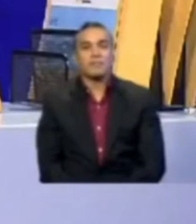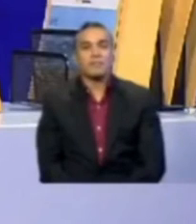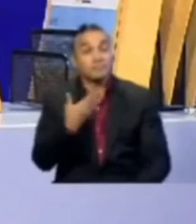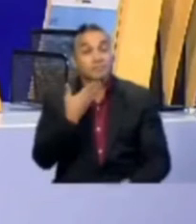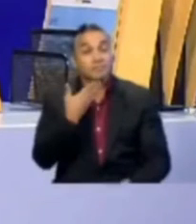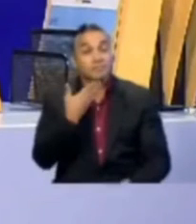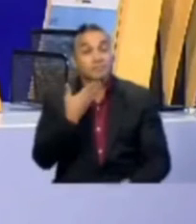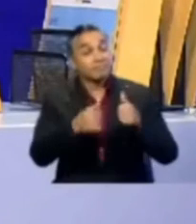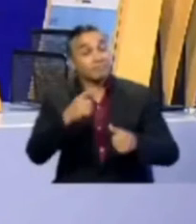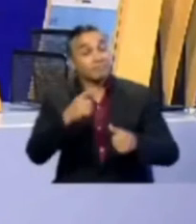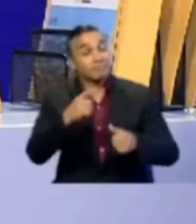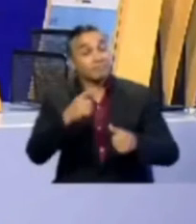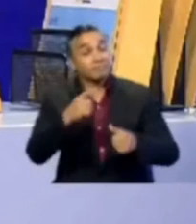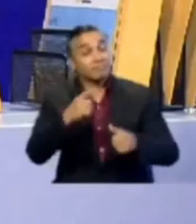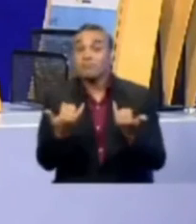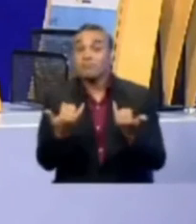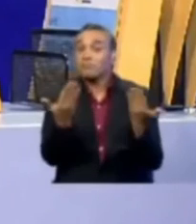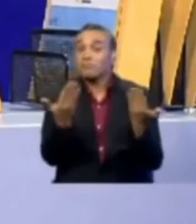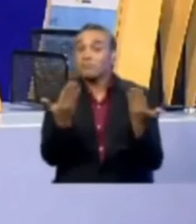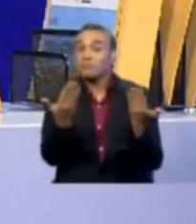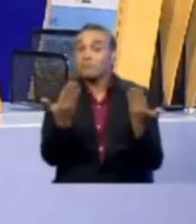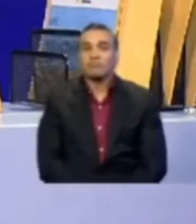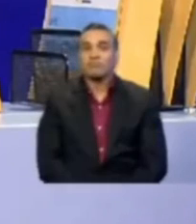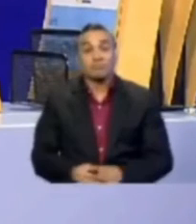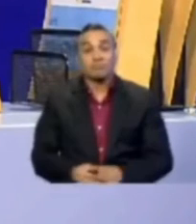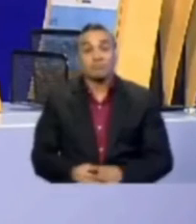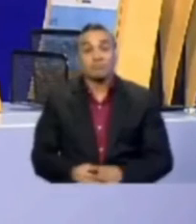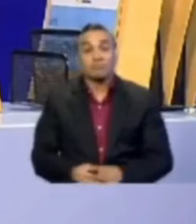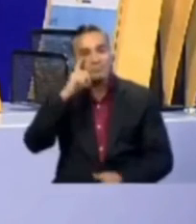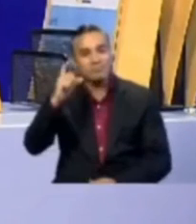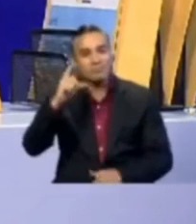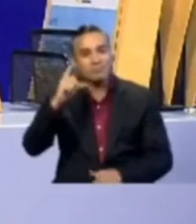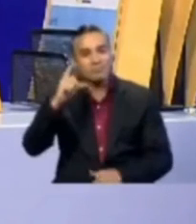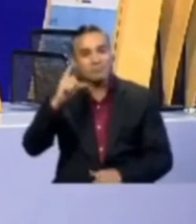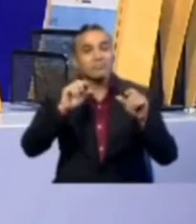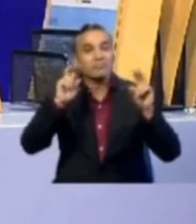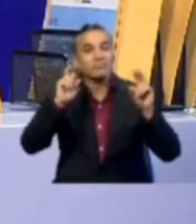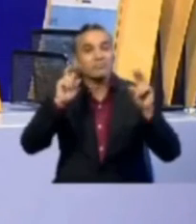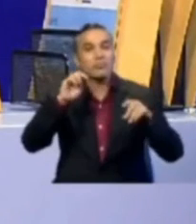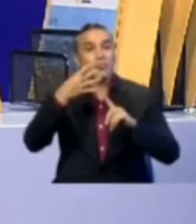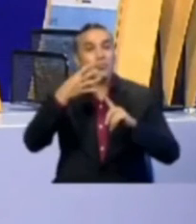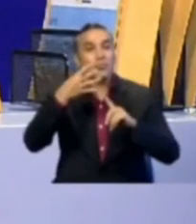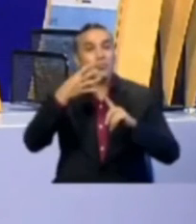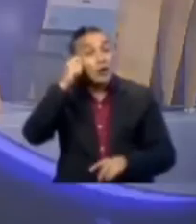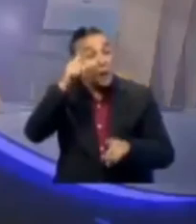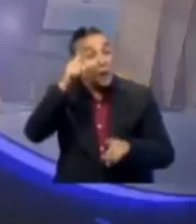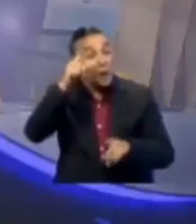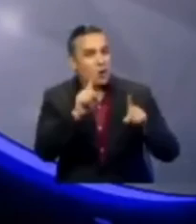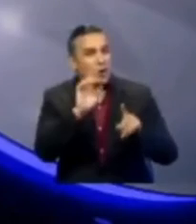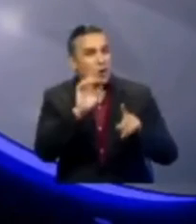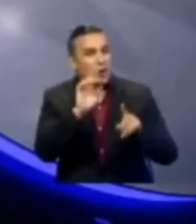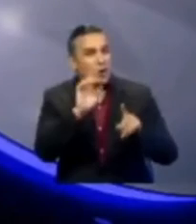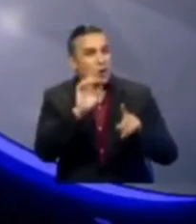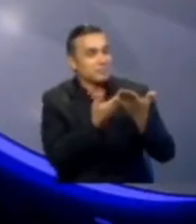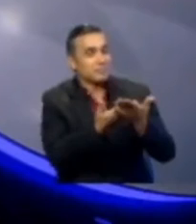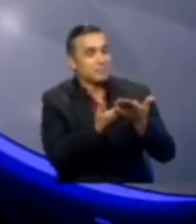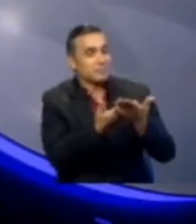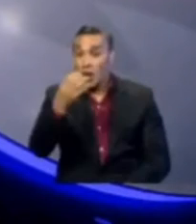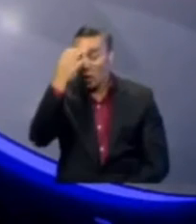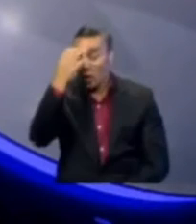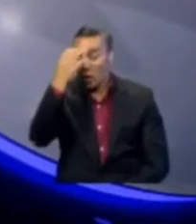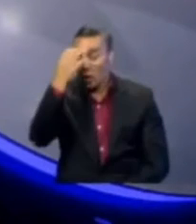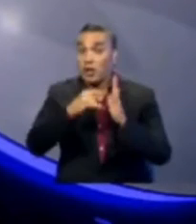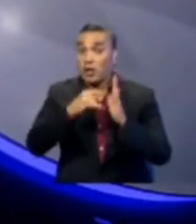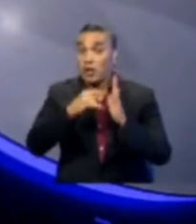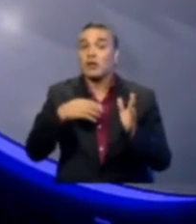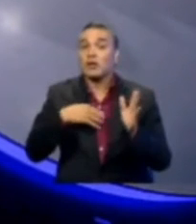Gracias, candidato Lazo. Vamos este momento a dar paso al candidato Arauz con el eje número 4. Recordamos la pregunta que se planteó en educación,